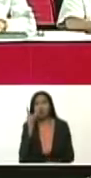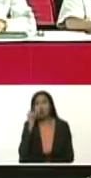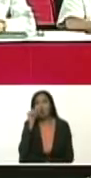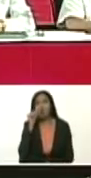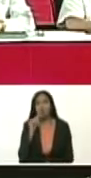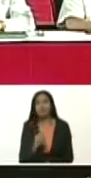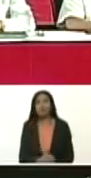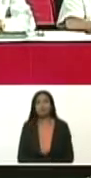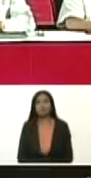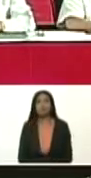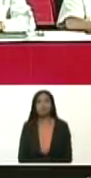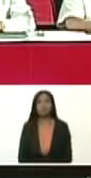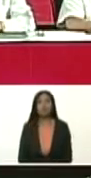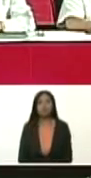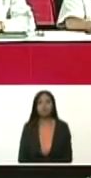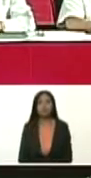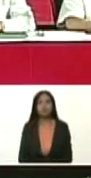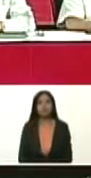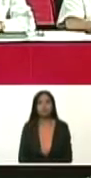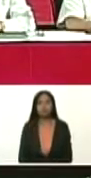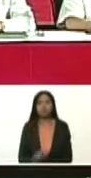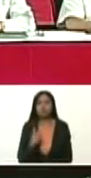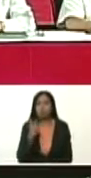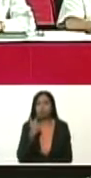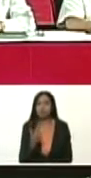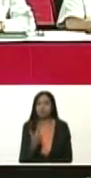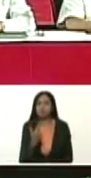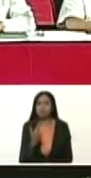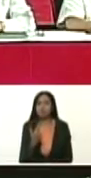Murachí Piñate, le decía,